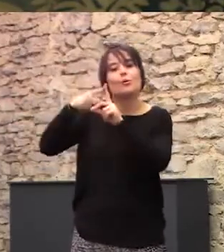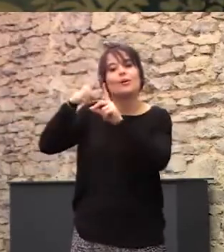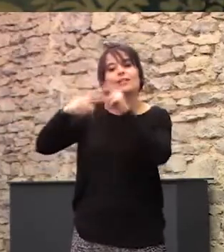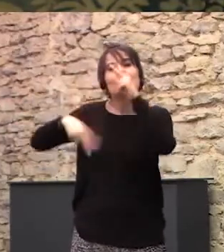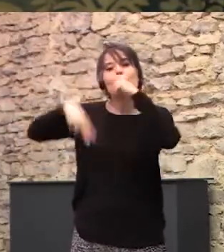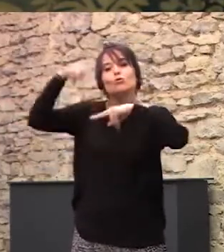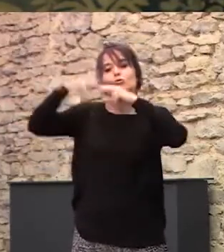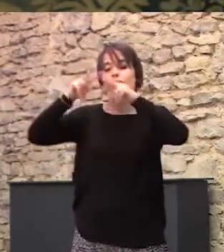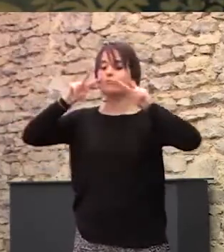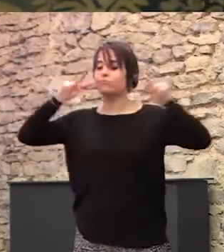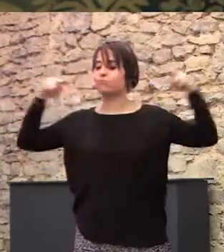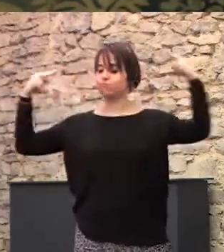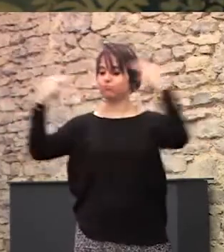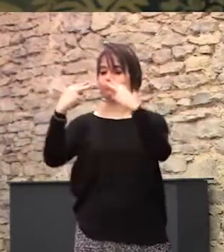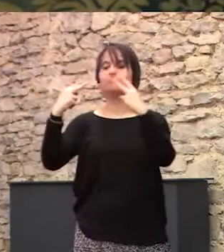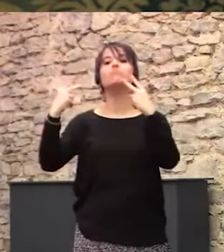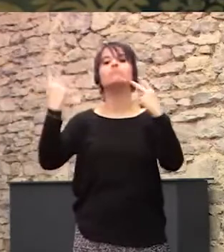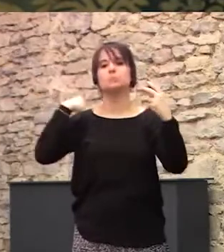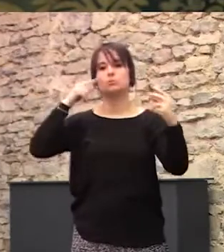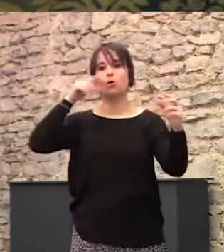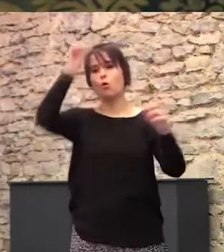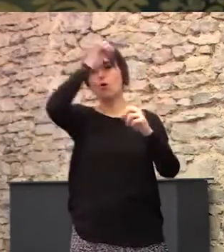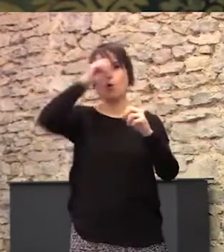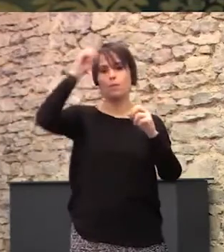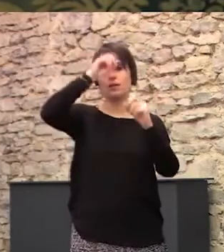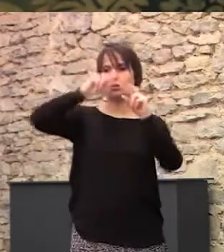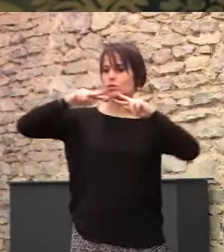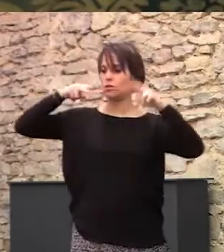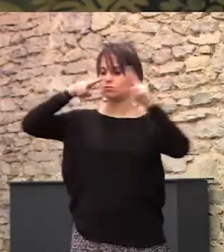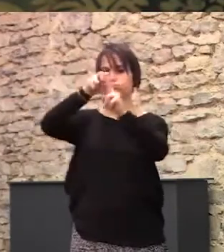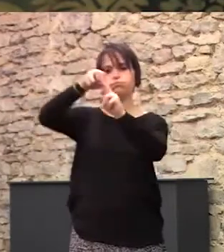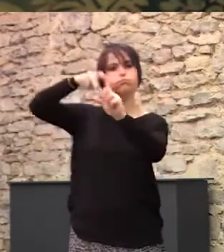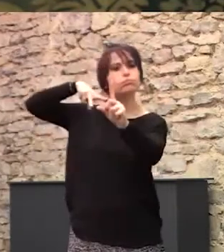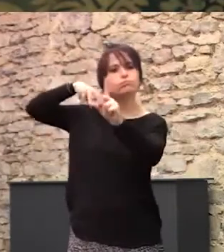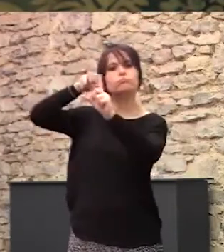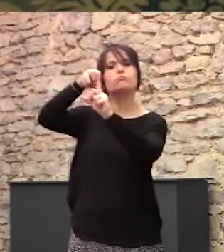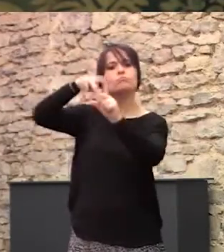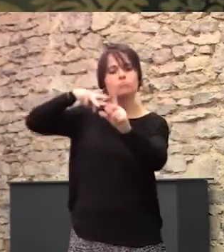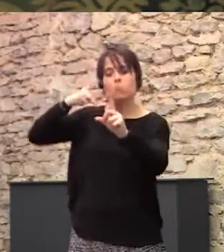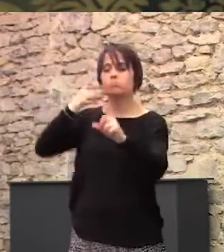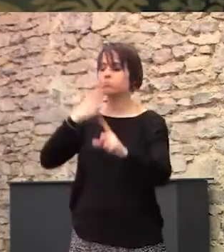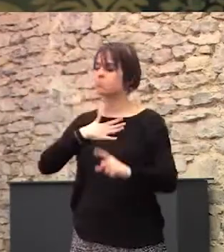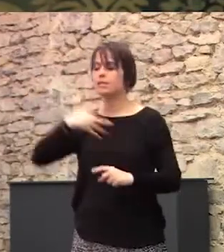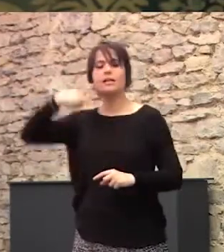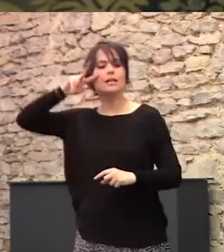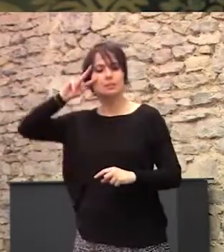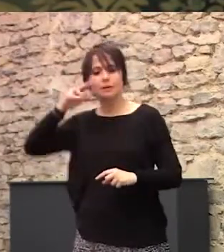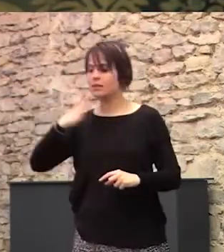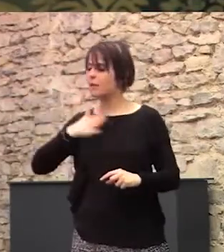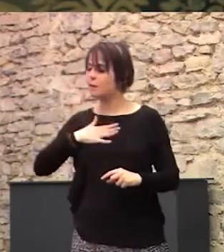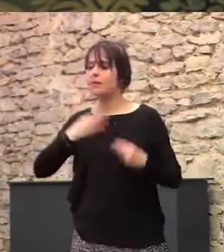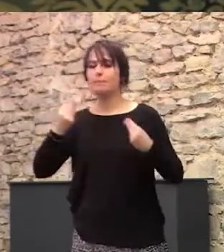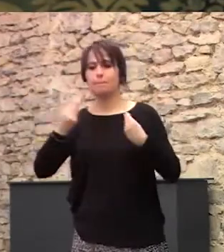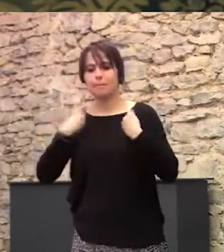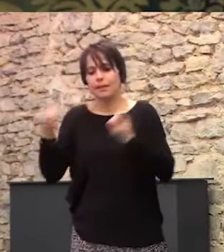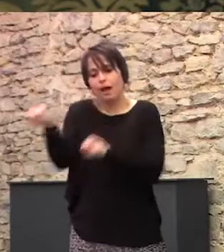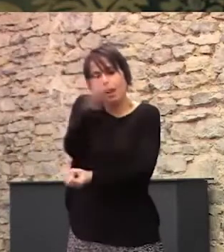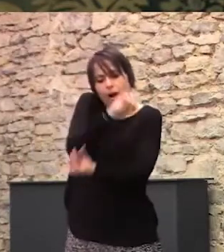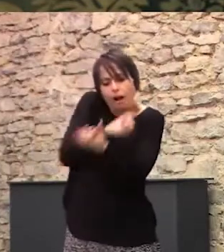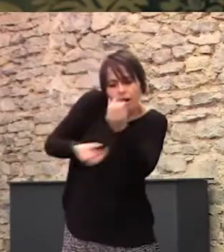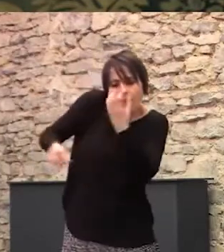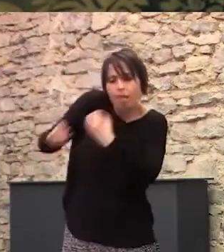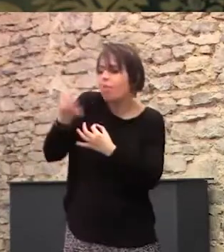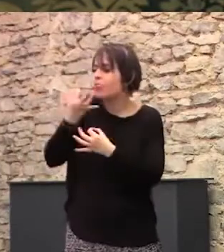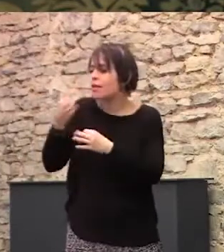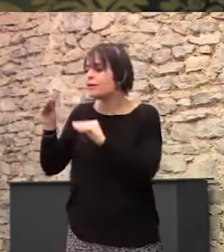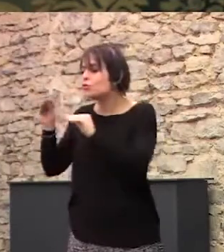vista autoconstruidos, puntos de vista que parten de la experiencia propia y de las realidades vitales de las mujeres, tenían que partir de